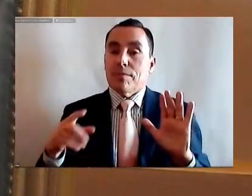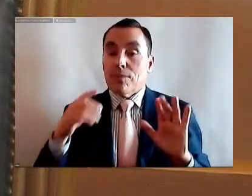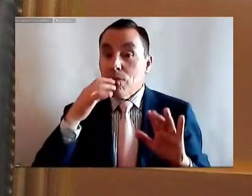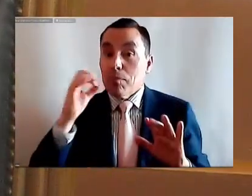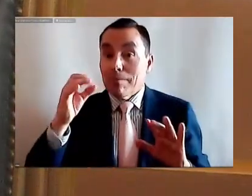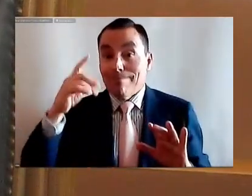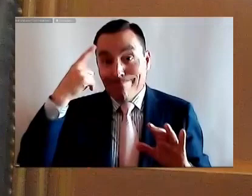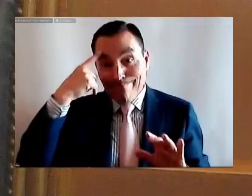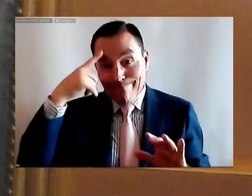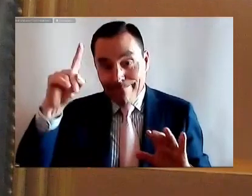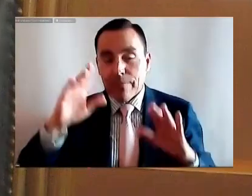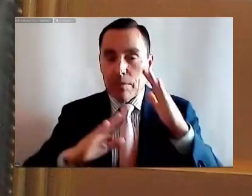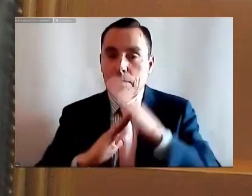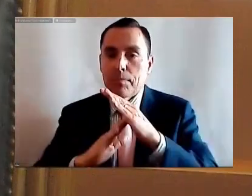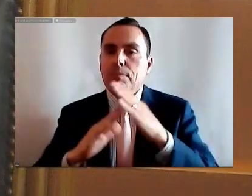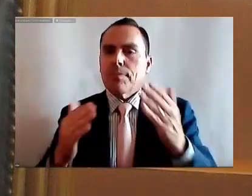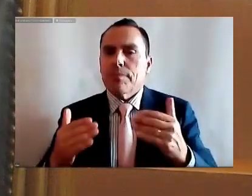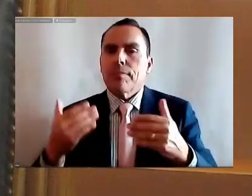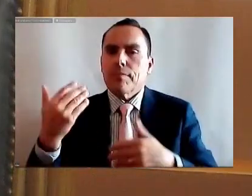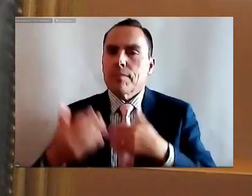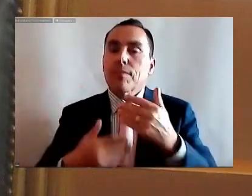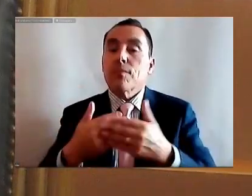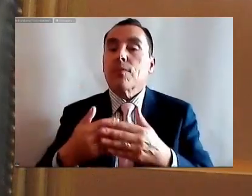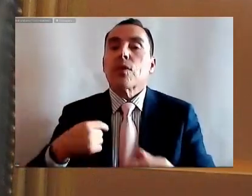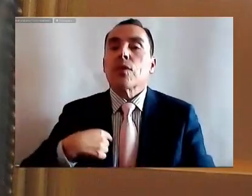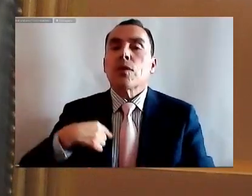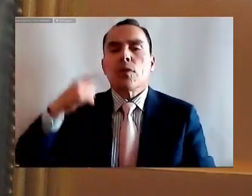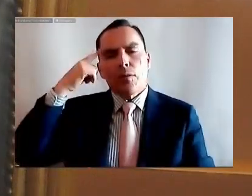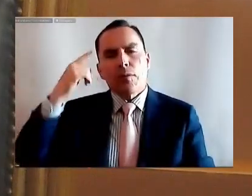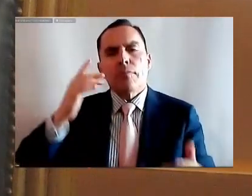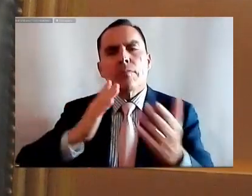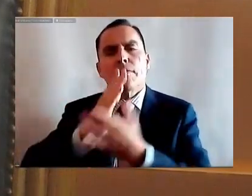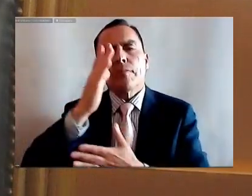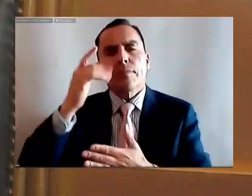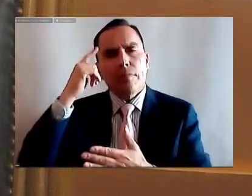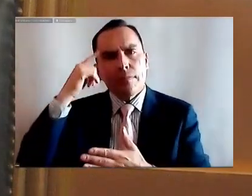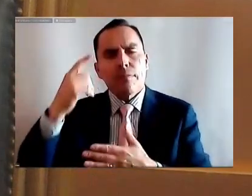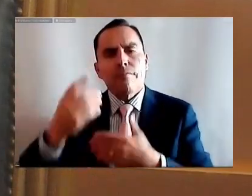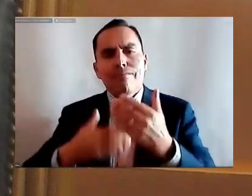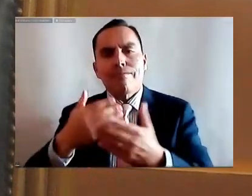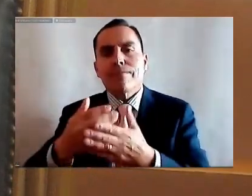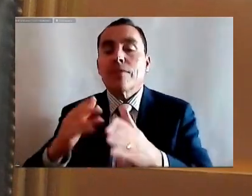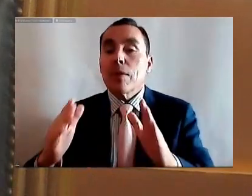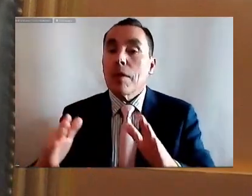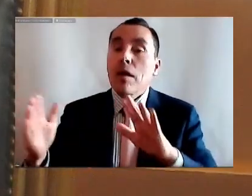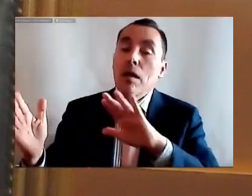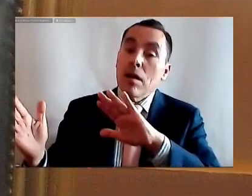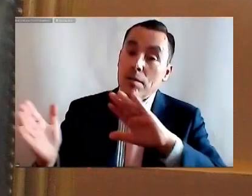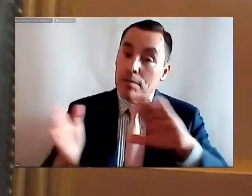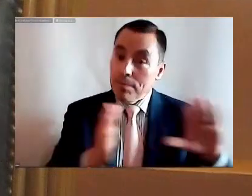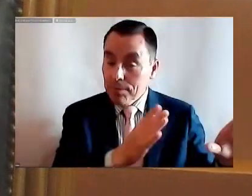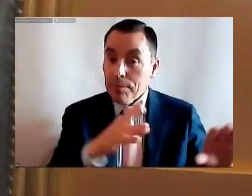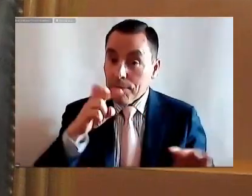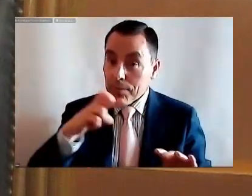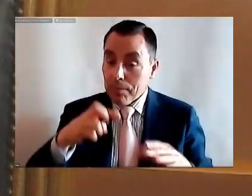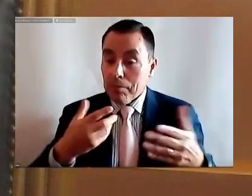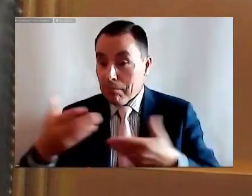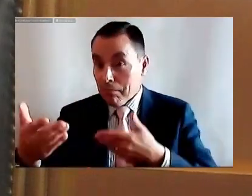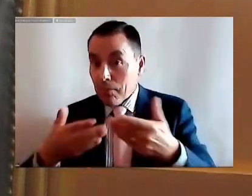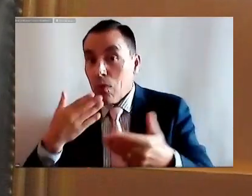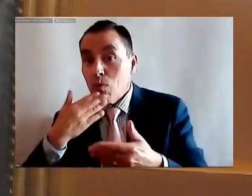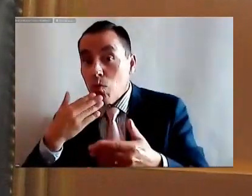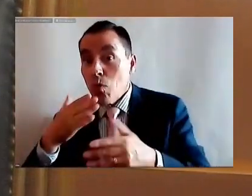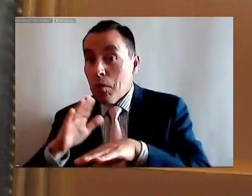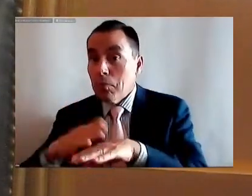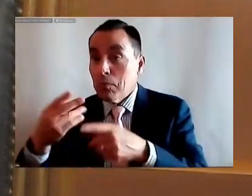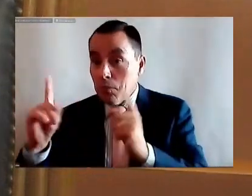pero uno sí, en principio pensaría que si el padre participa más, si se crean distintos permisos, y esto